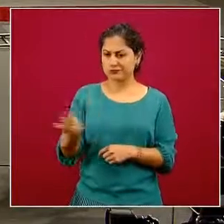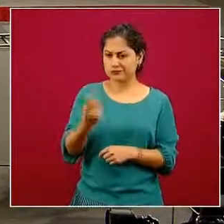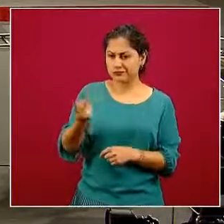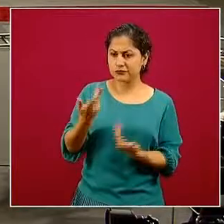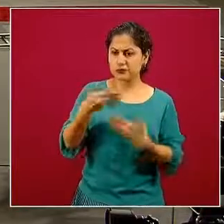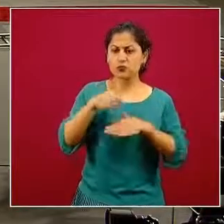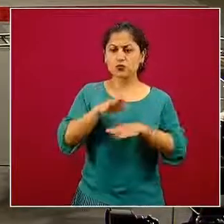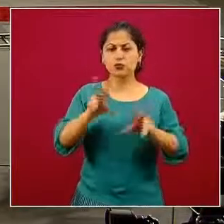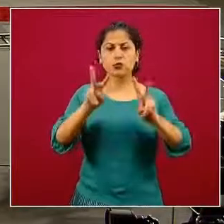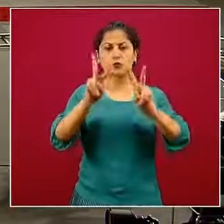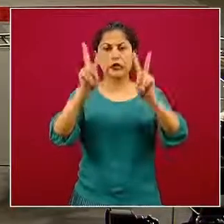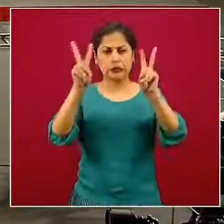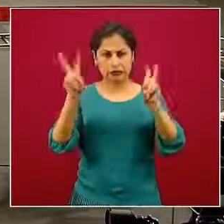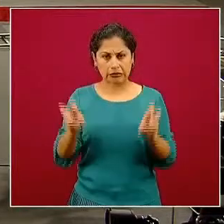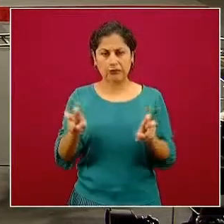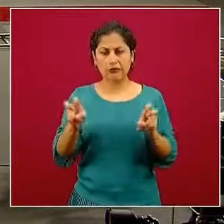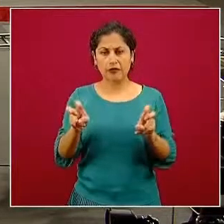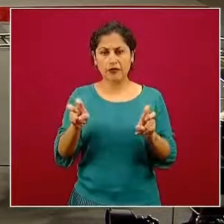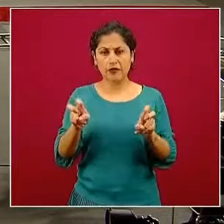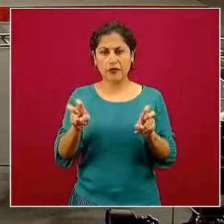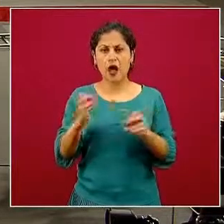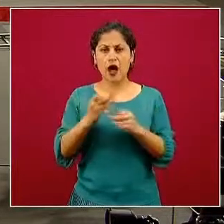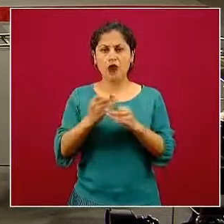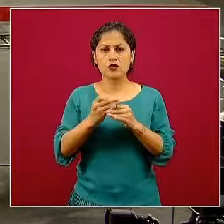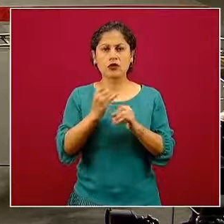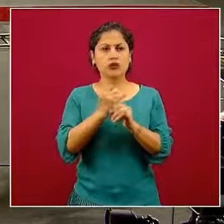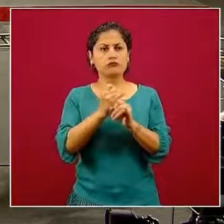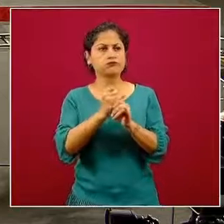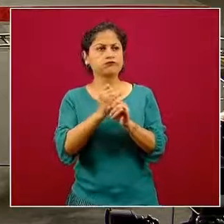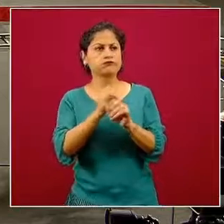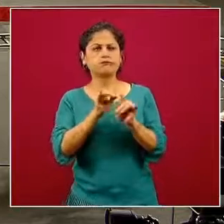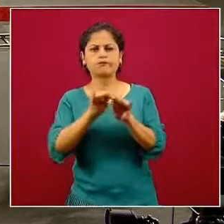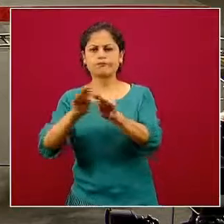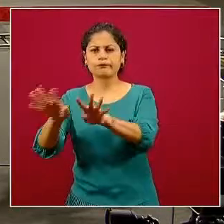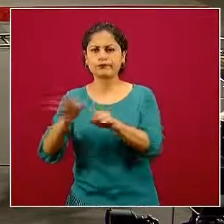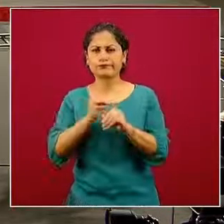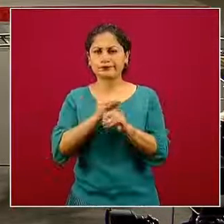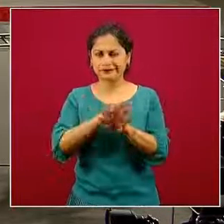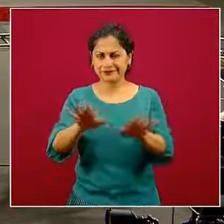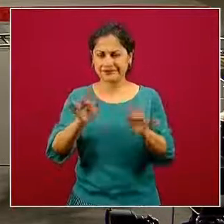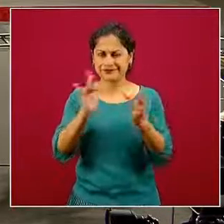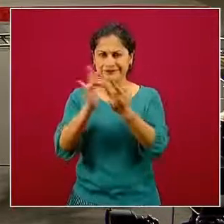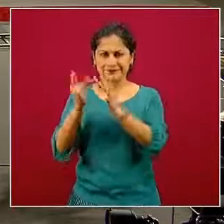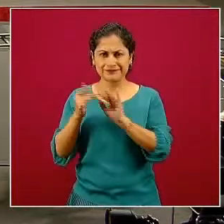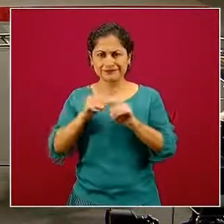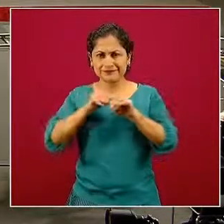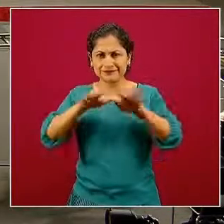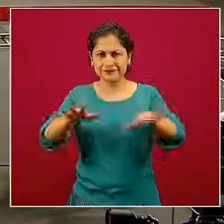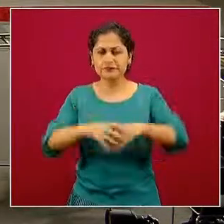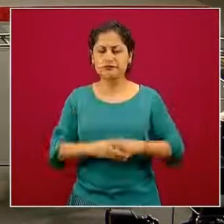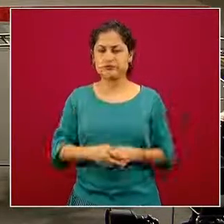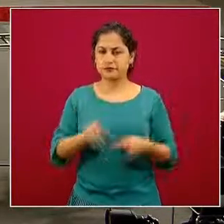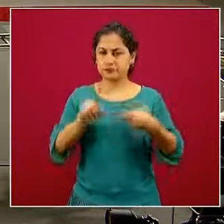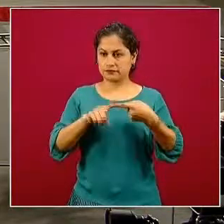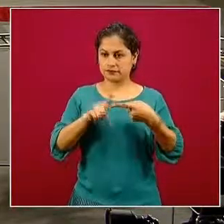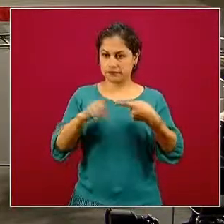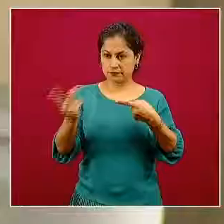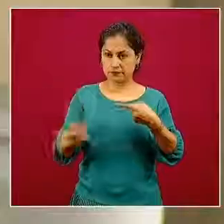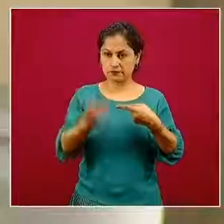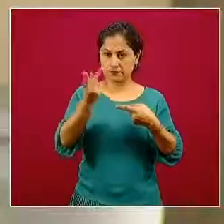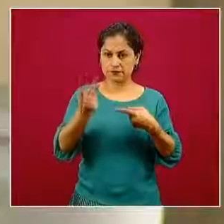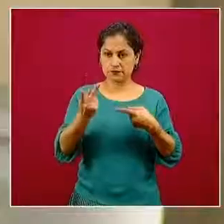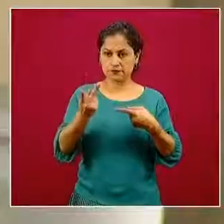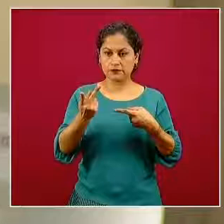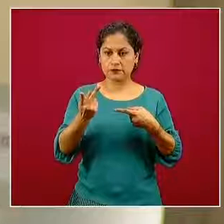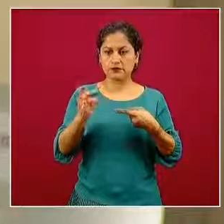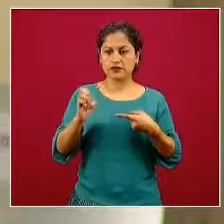a esta situación que viene circulando en redes. La primera, bueno, yo creo que serían las dos juntas. La primera es de Eric